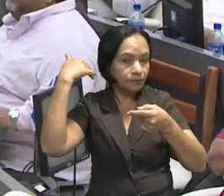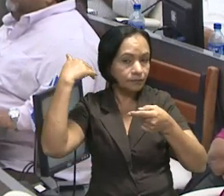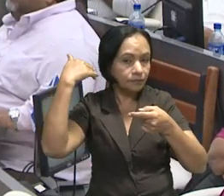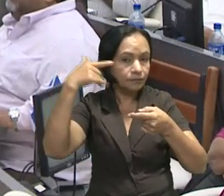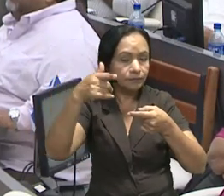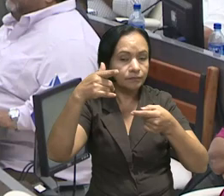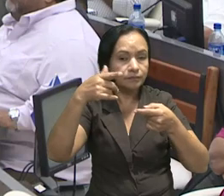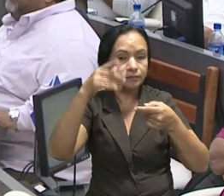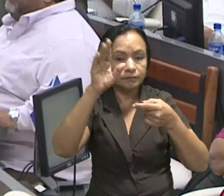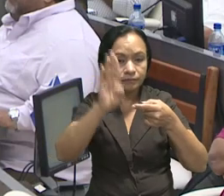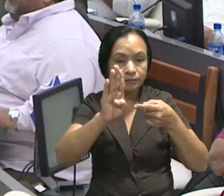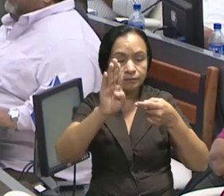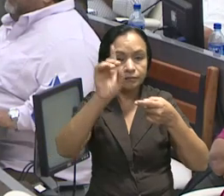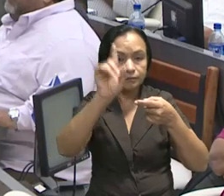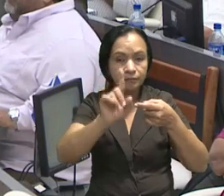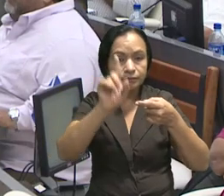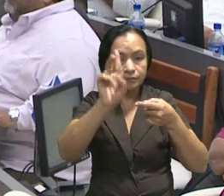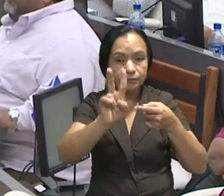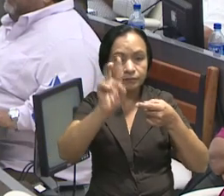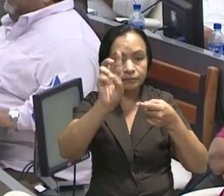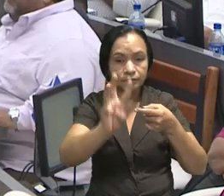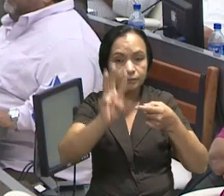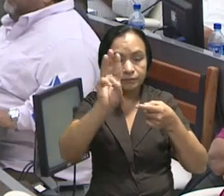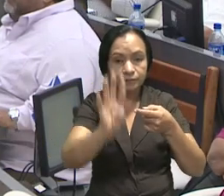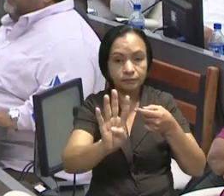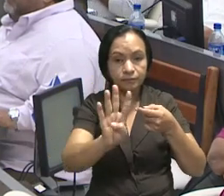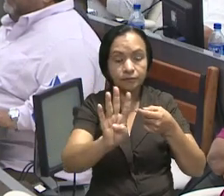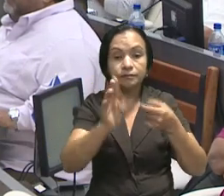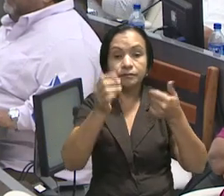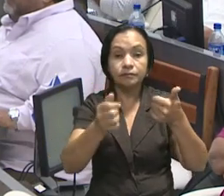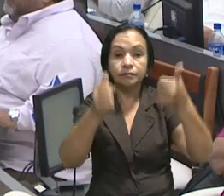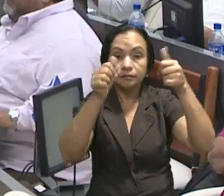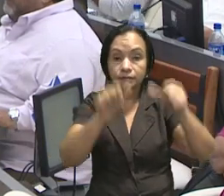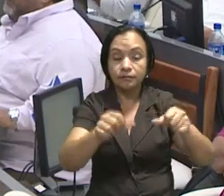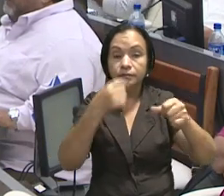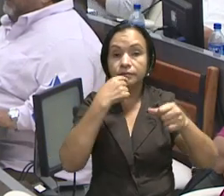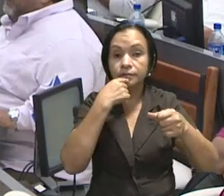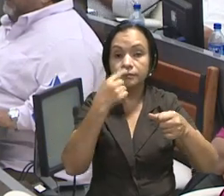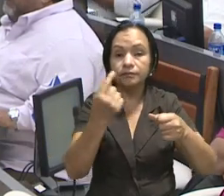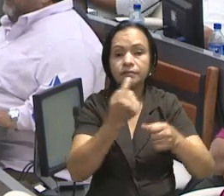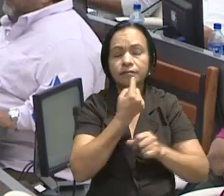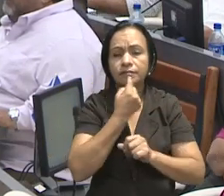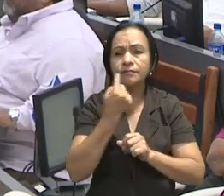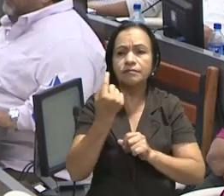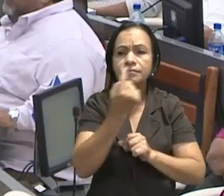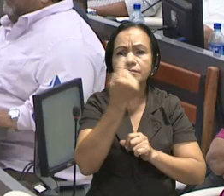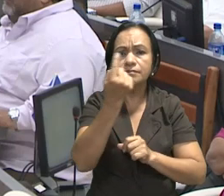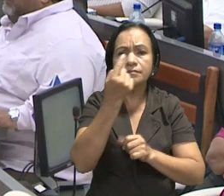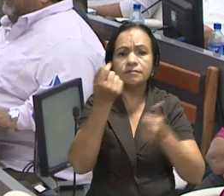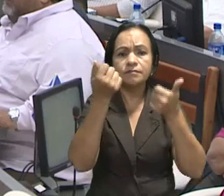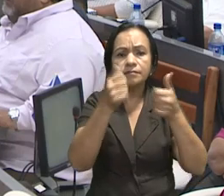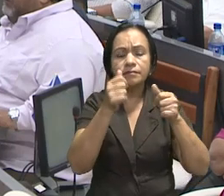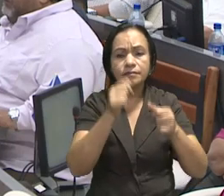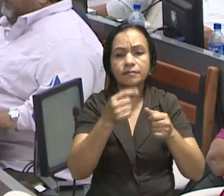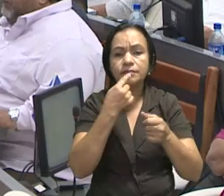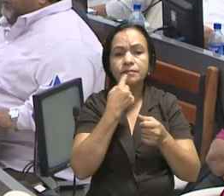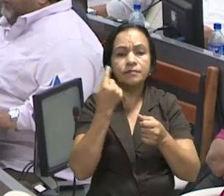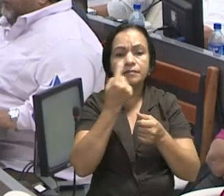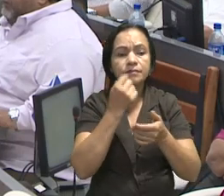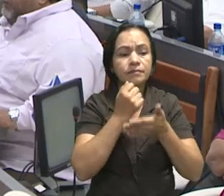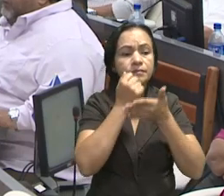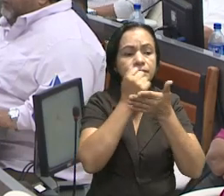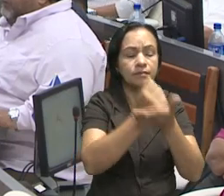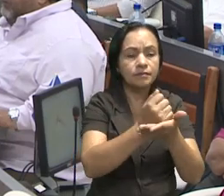en su literal B, numeral 1, 2, 3 y 4, determinan quiénes serán los beneficiarios de la pensión